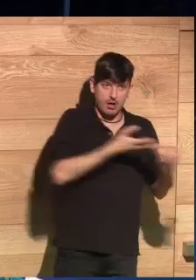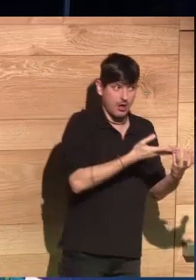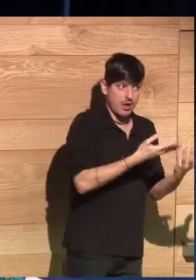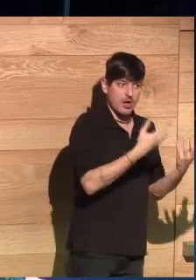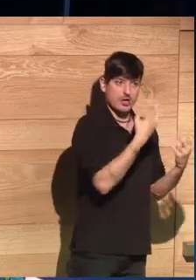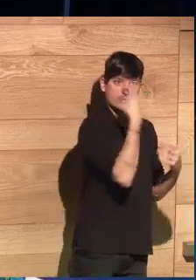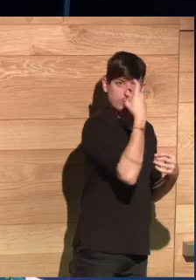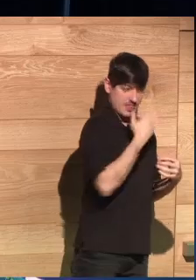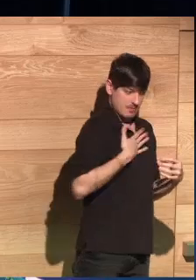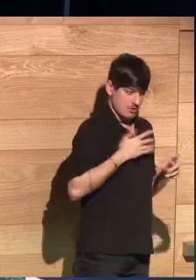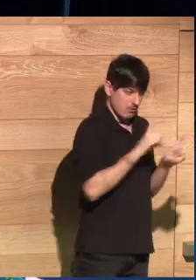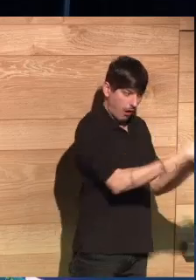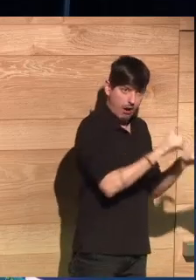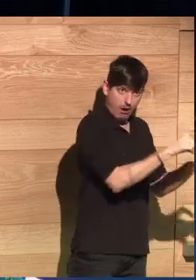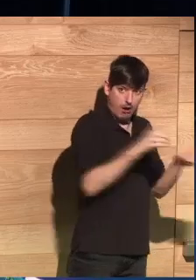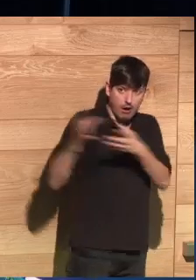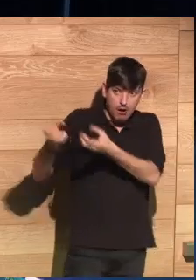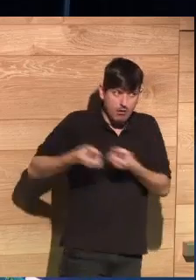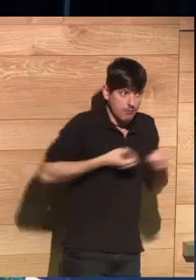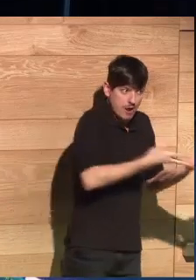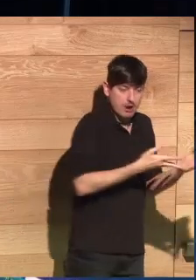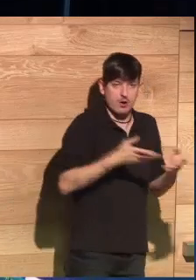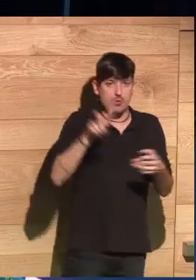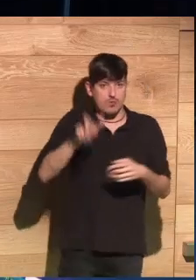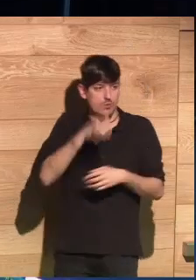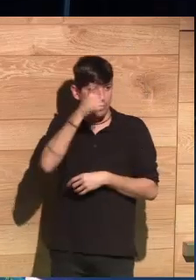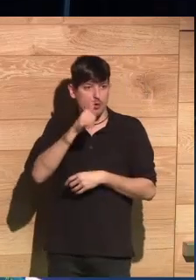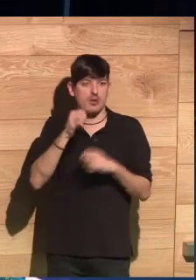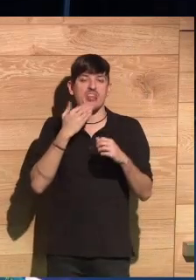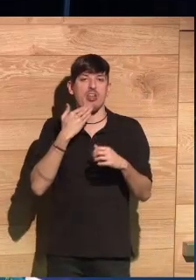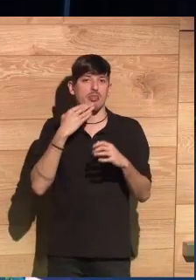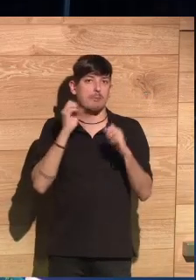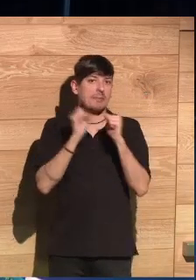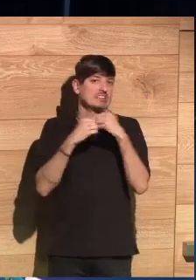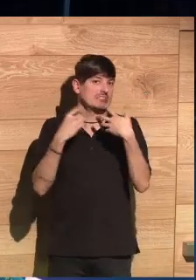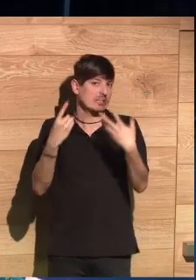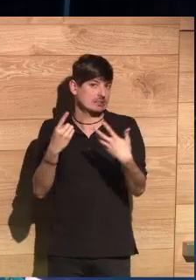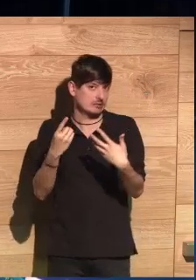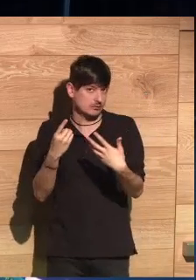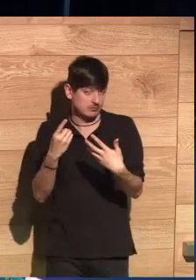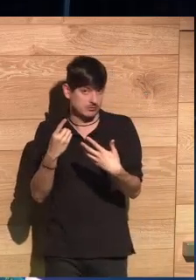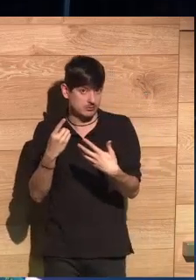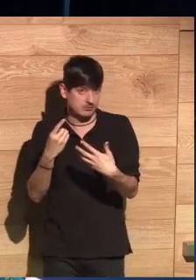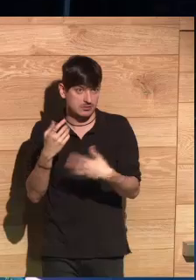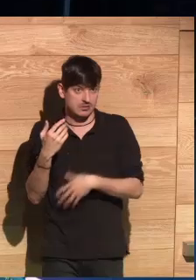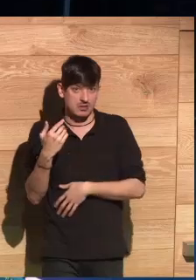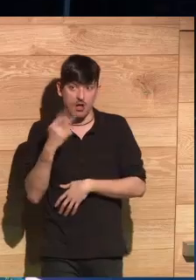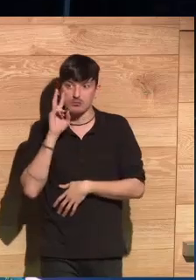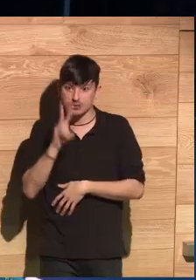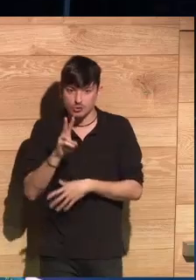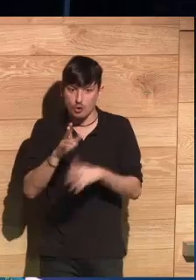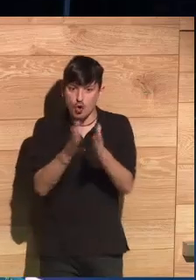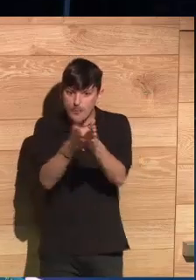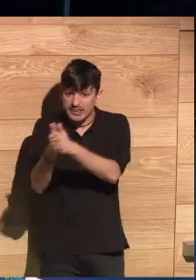veteranos. ¿Cómo reintegras en la sociedad un chico de 26 años que ha estado 3 rondas, ha visto morir